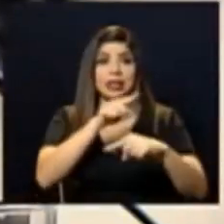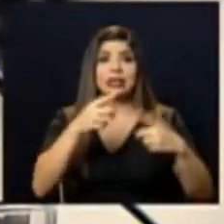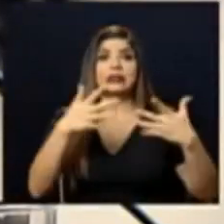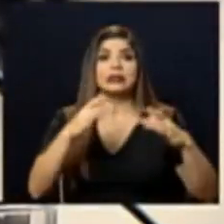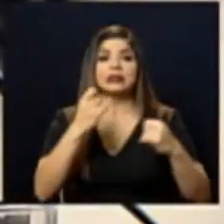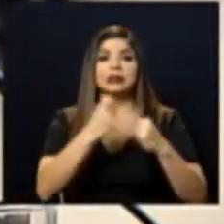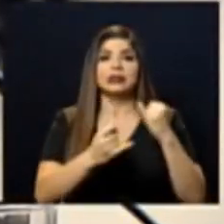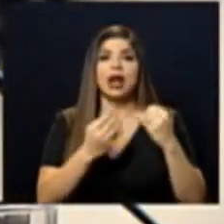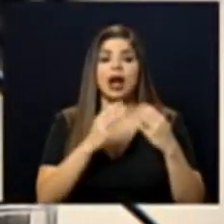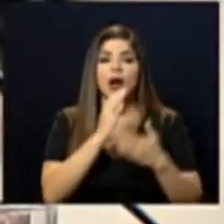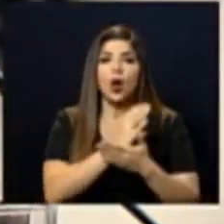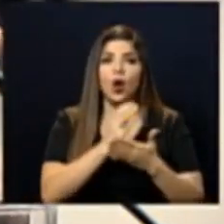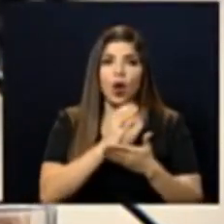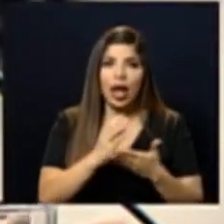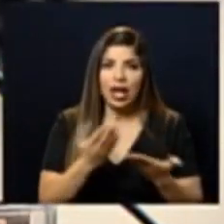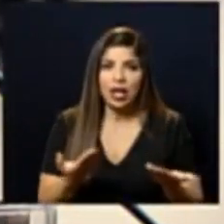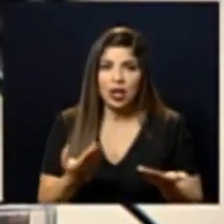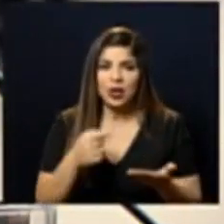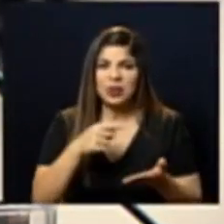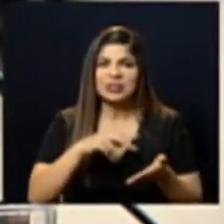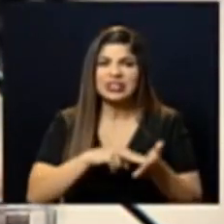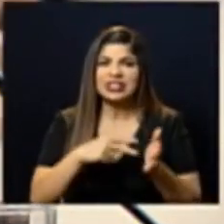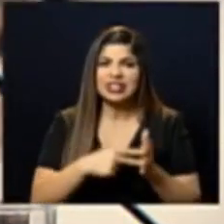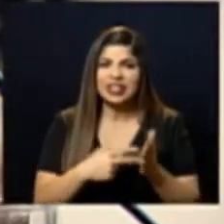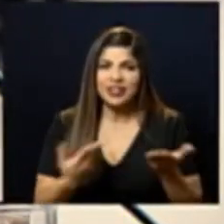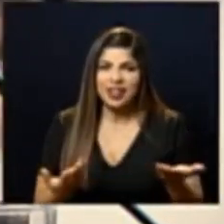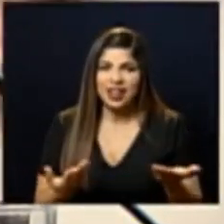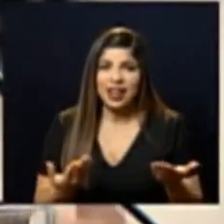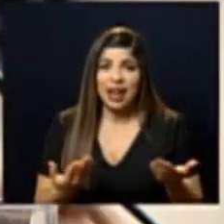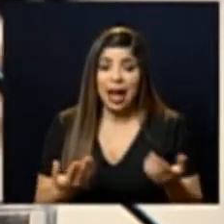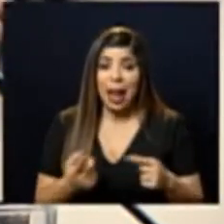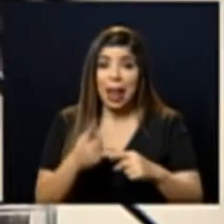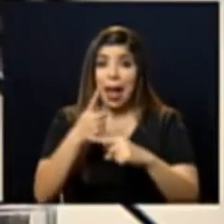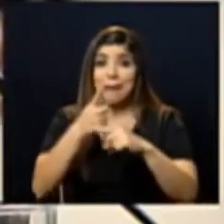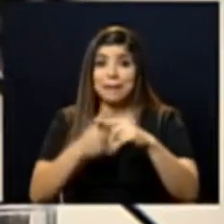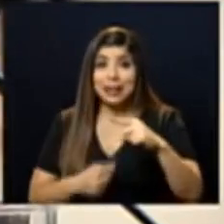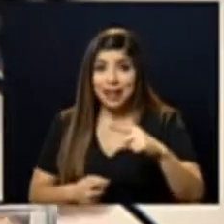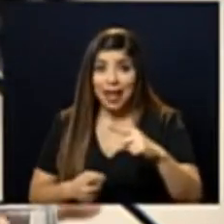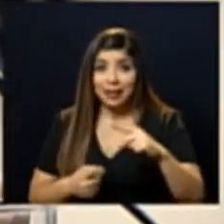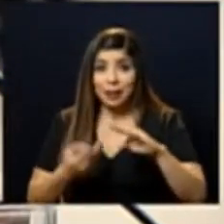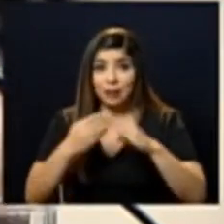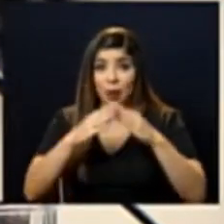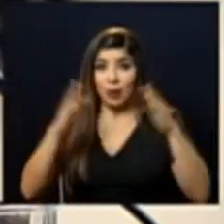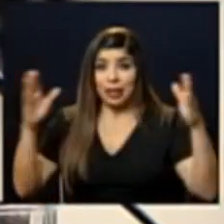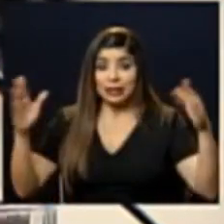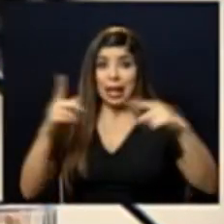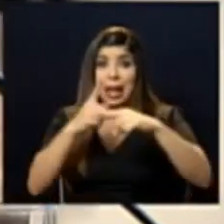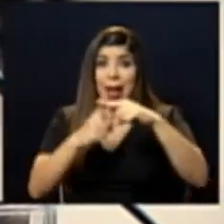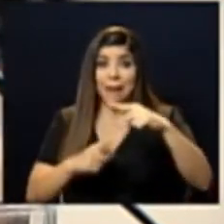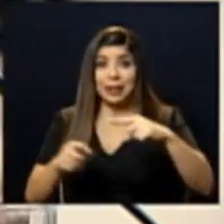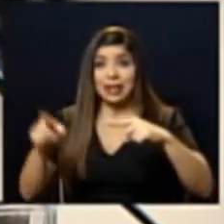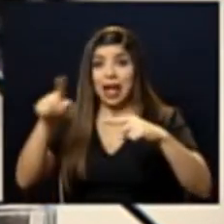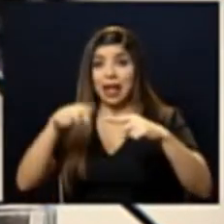secundaria. Eso quiere decir que una mitad de la población